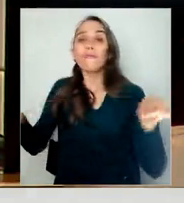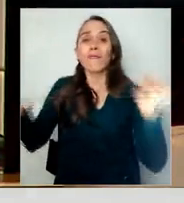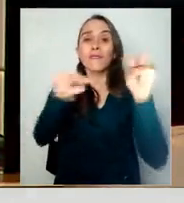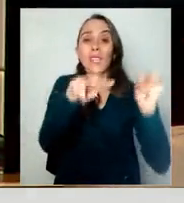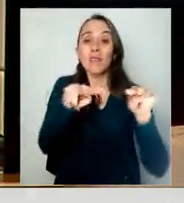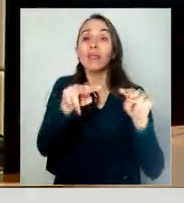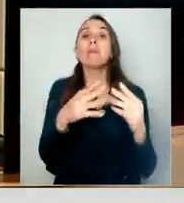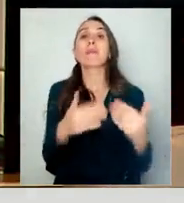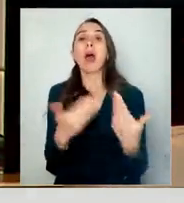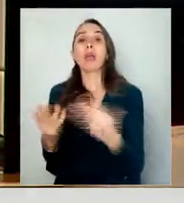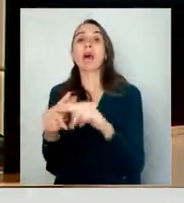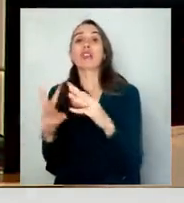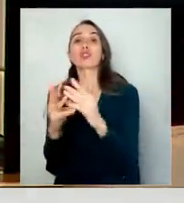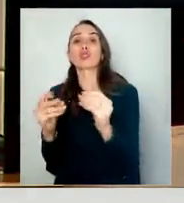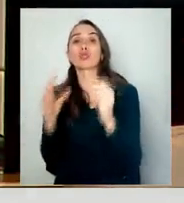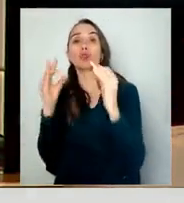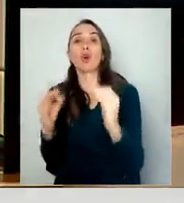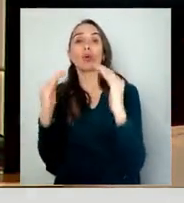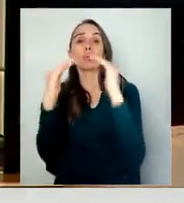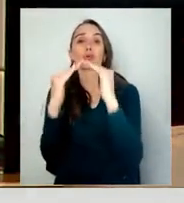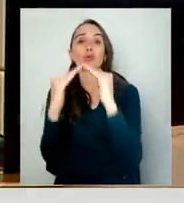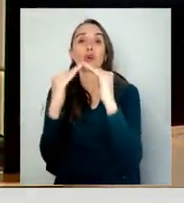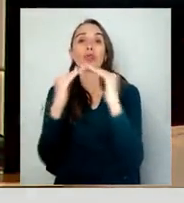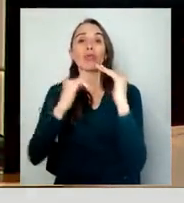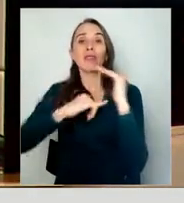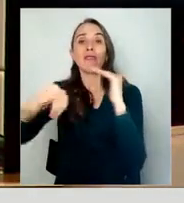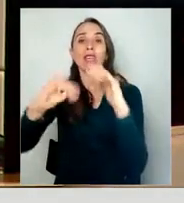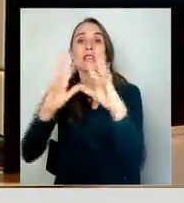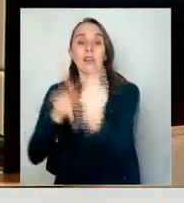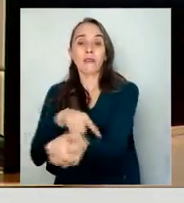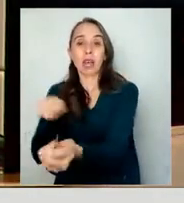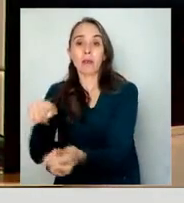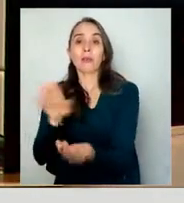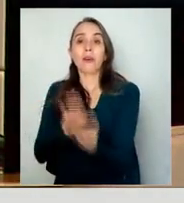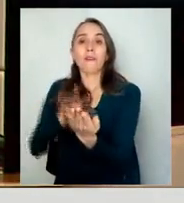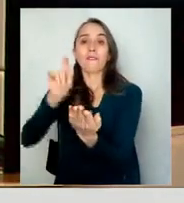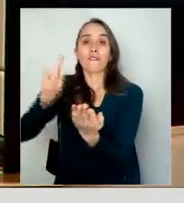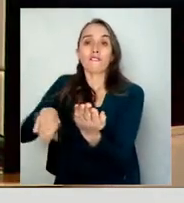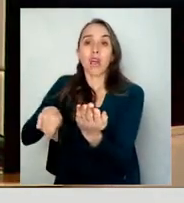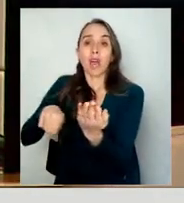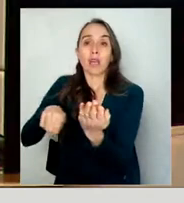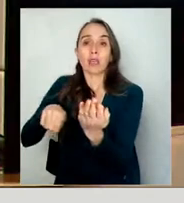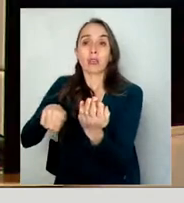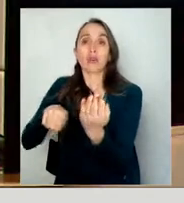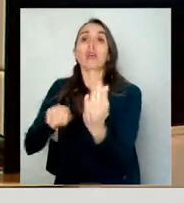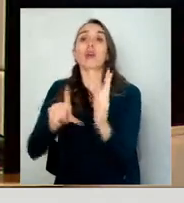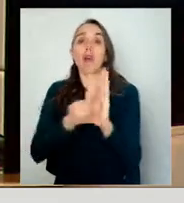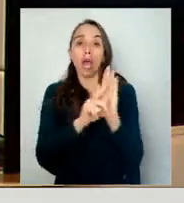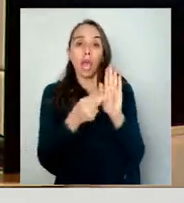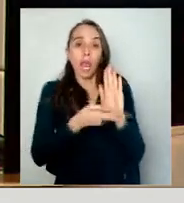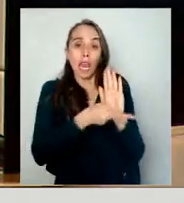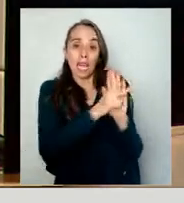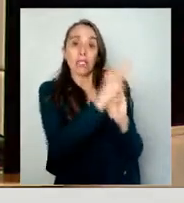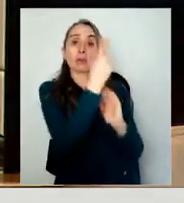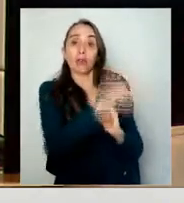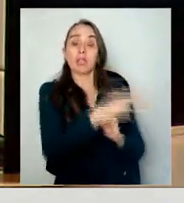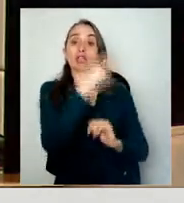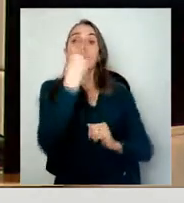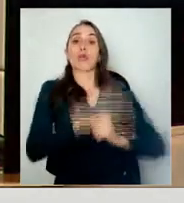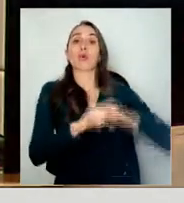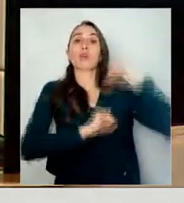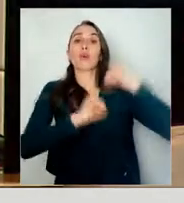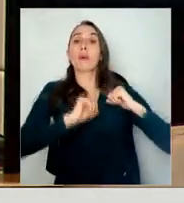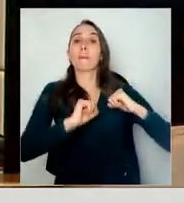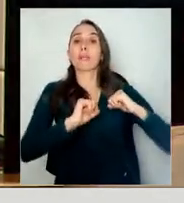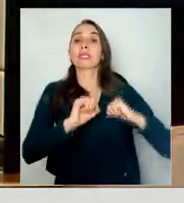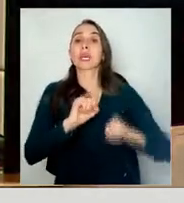definitivas a dichas familias el fallo se fundamenta en el legítimo derecho de Propiedad y el inmobiliaria San Antonio Quienes